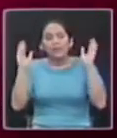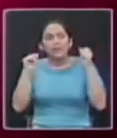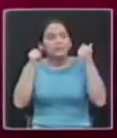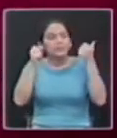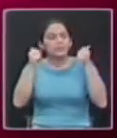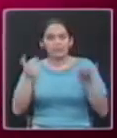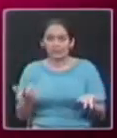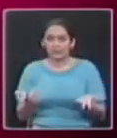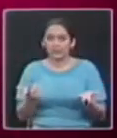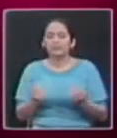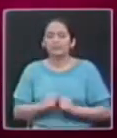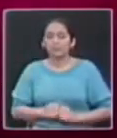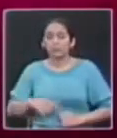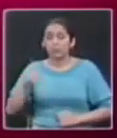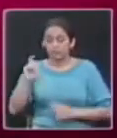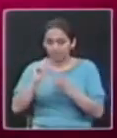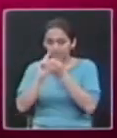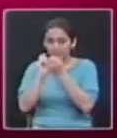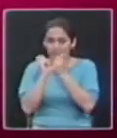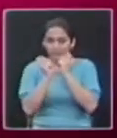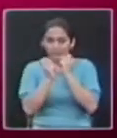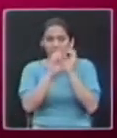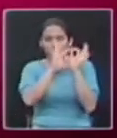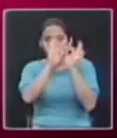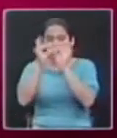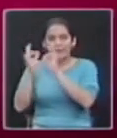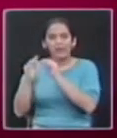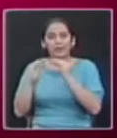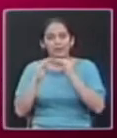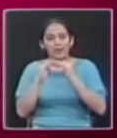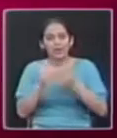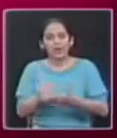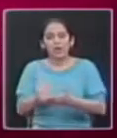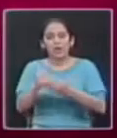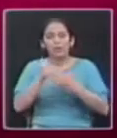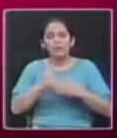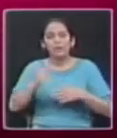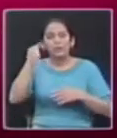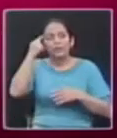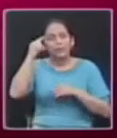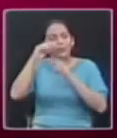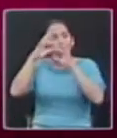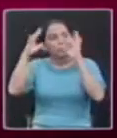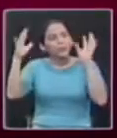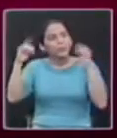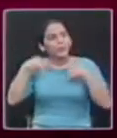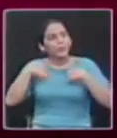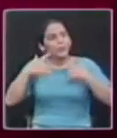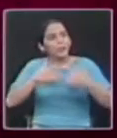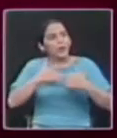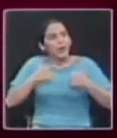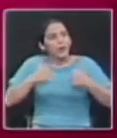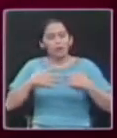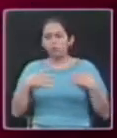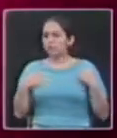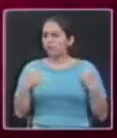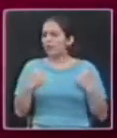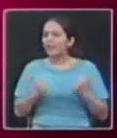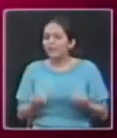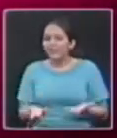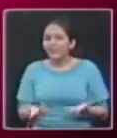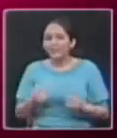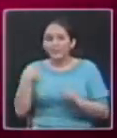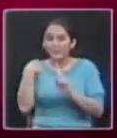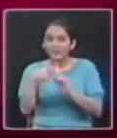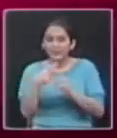hábitos. Cuando uno hace un cambio, cuando renueva su casa, ayuda a que su mente se renueve, su energía se renueve, entonces permite